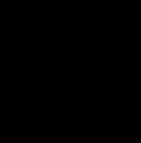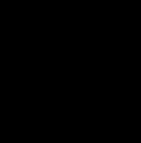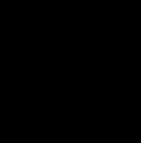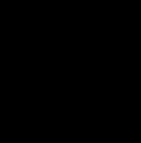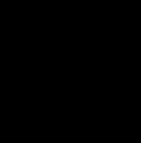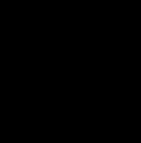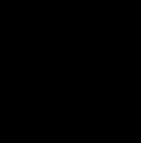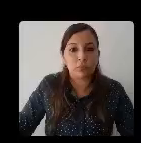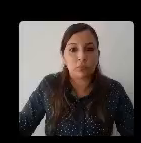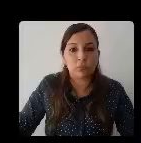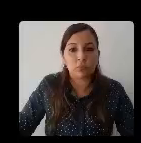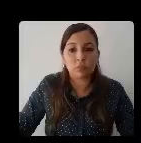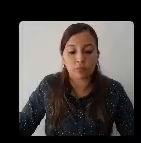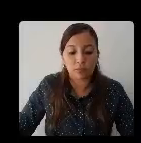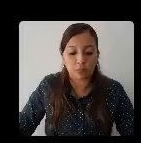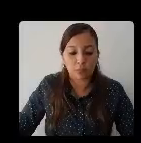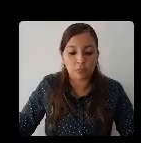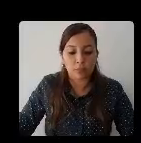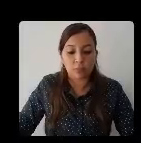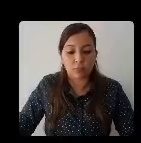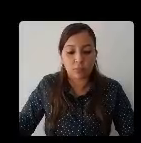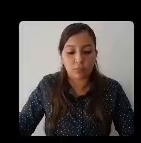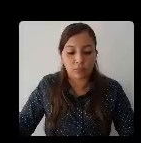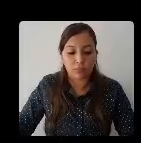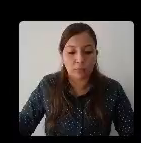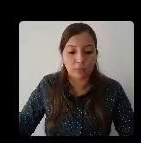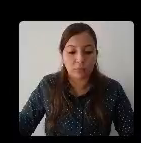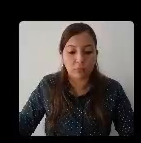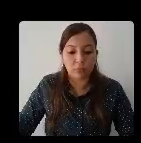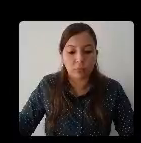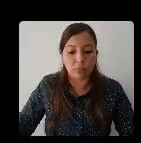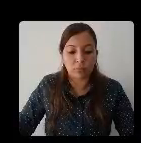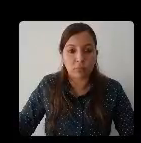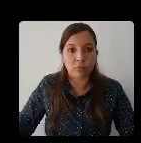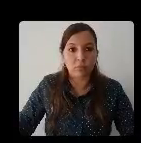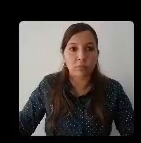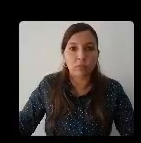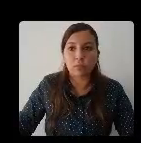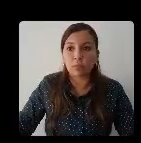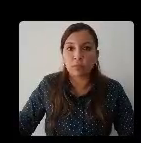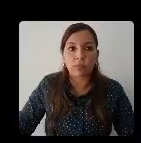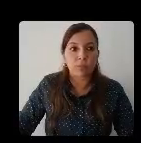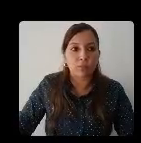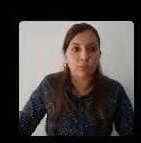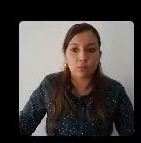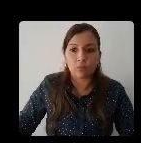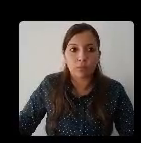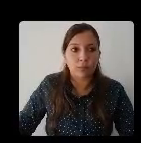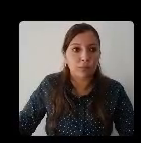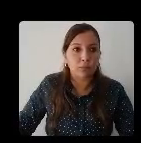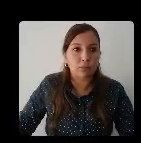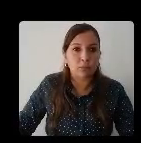plan COVID, ¿no? Como todo el tiempo, todo el mundo sabe que estamos primero, hay que hacer